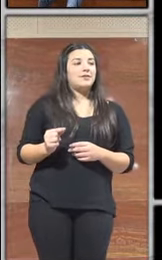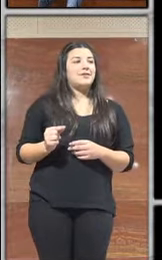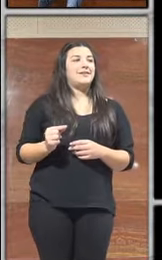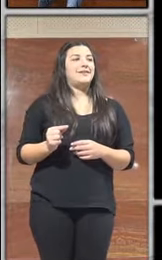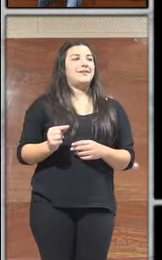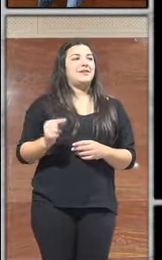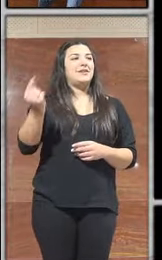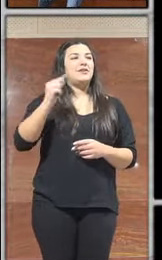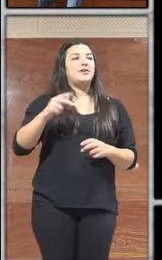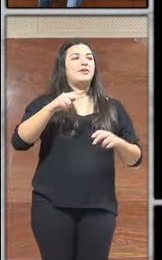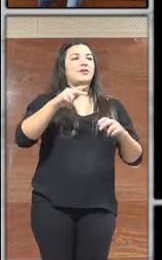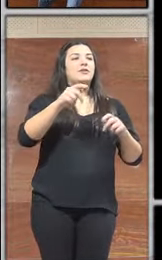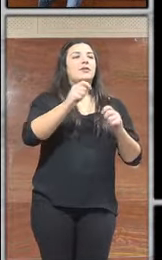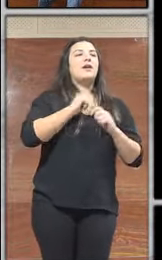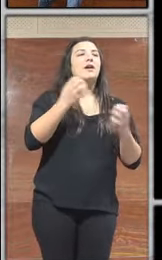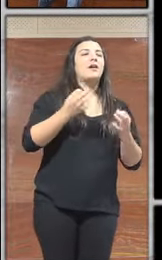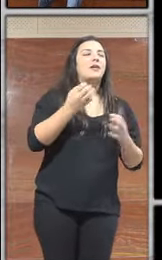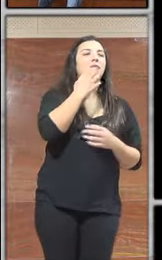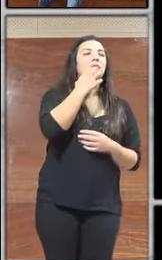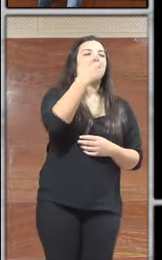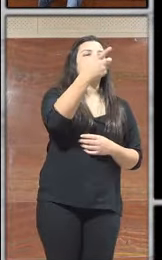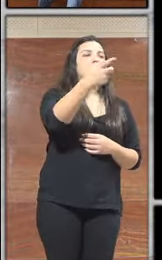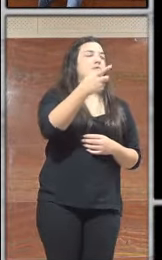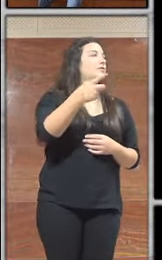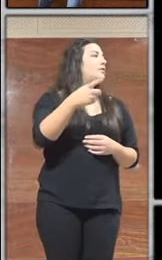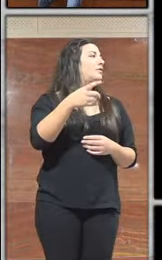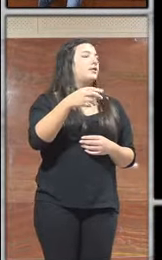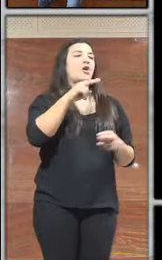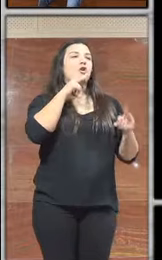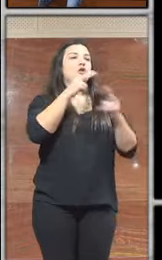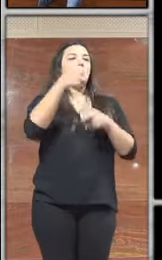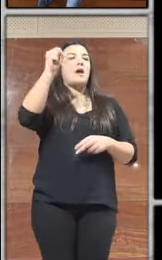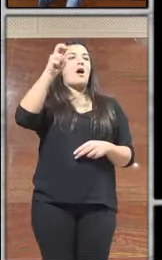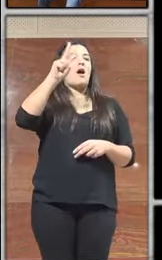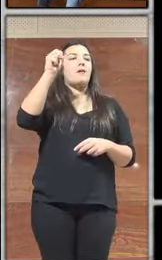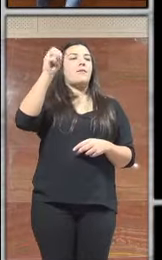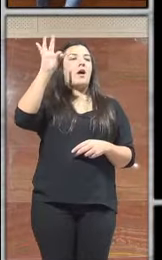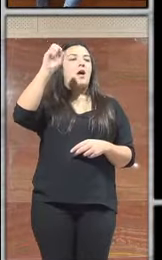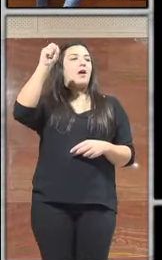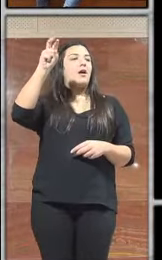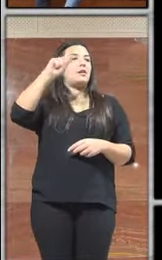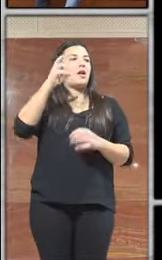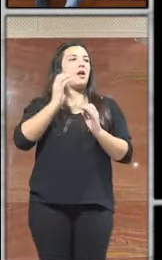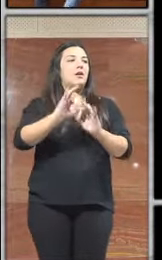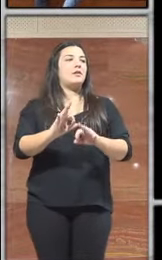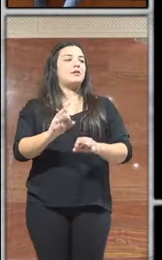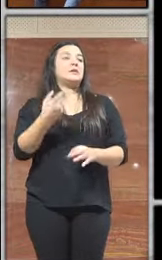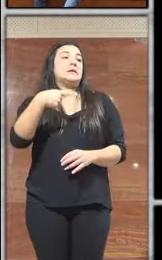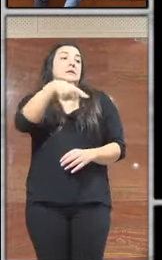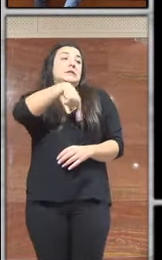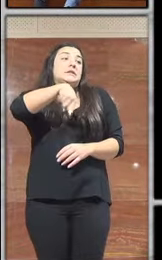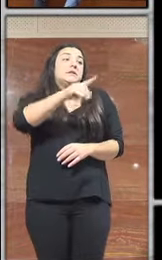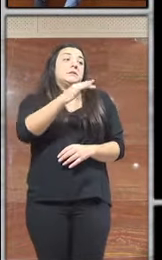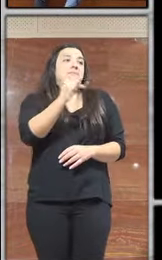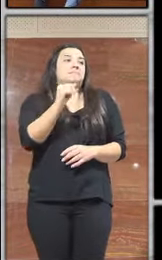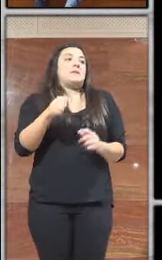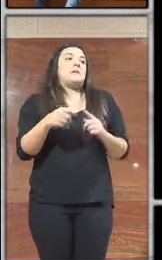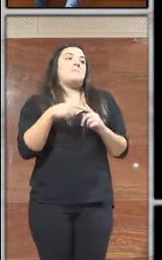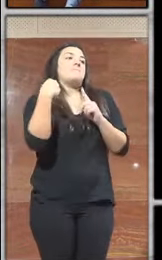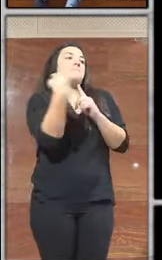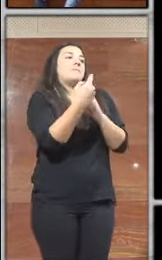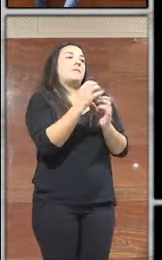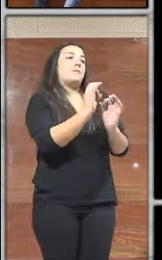¿eh? sí pero tiene un nombre Avatars ¿no? entonces pues bueno tiene ese factor ¿no? ¿me